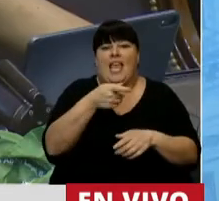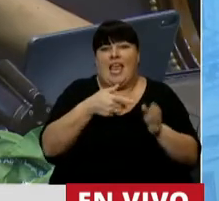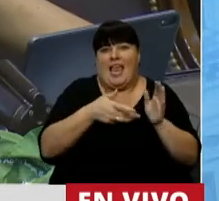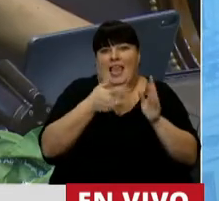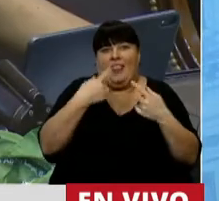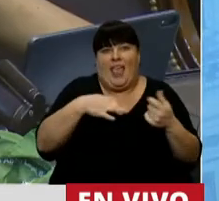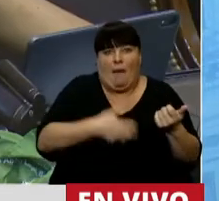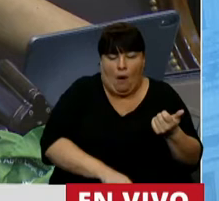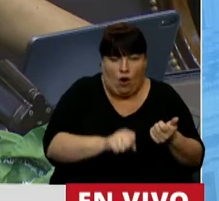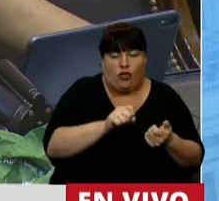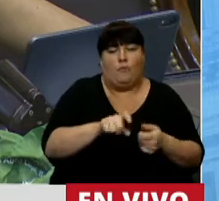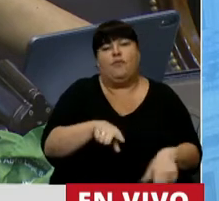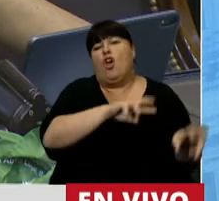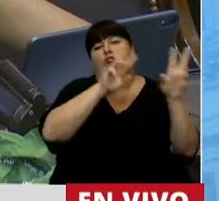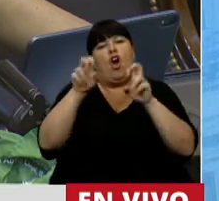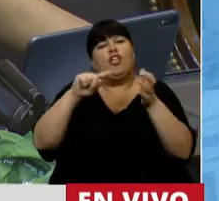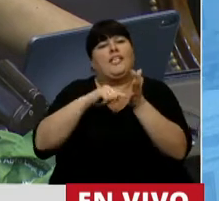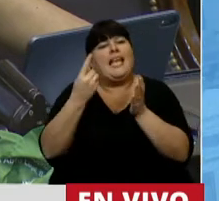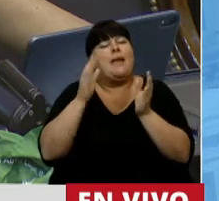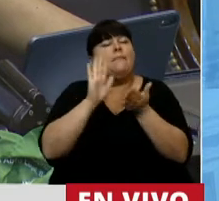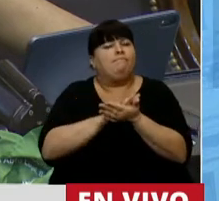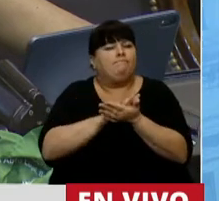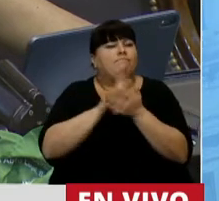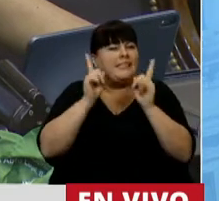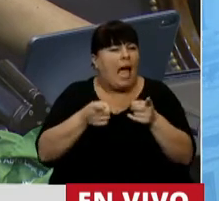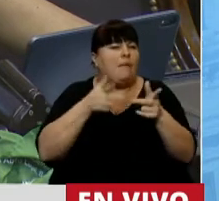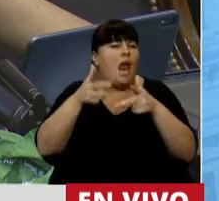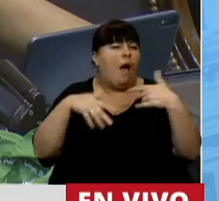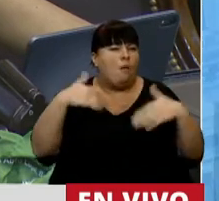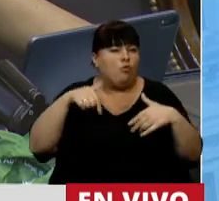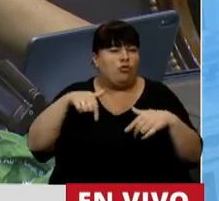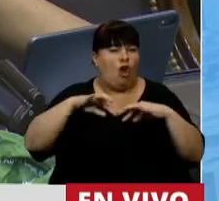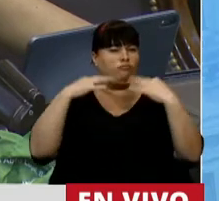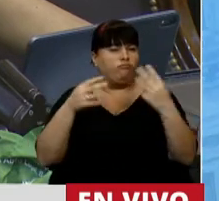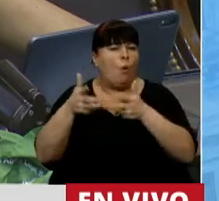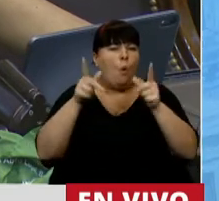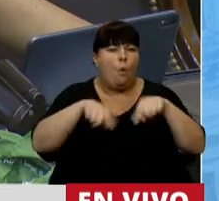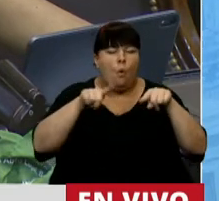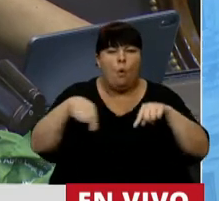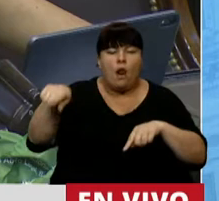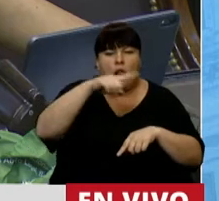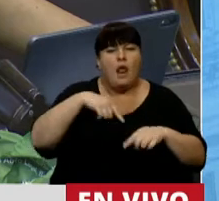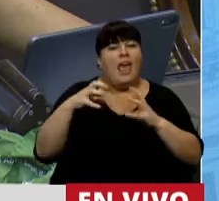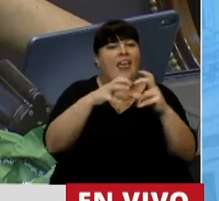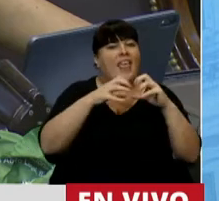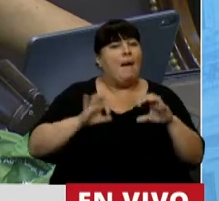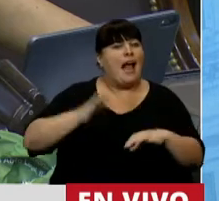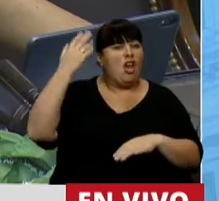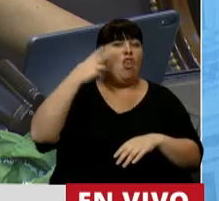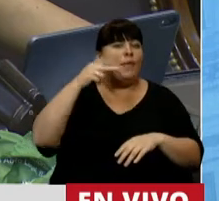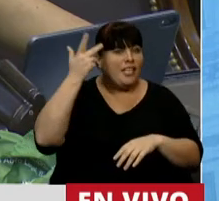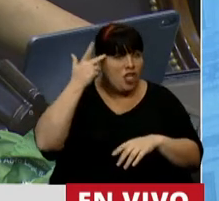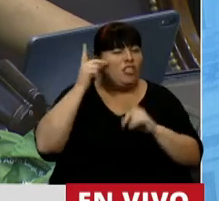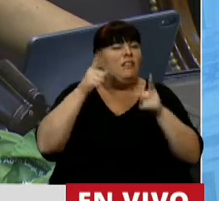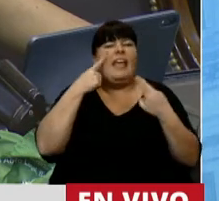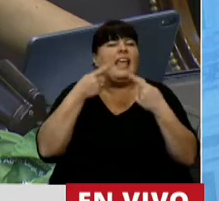en este proceso. El otro punto, señor presidente, es de algo que también se habló mucho en este recinto y en el debate del 2018 y